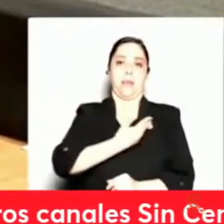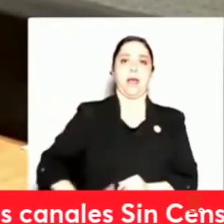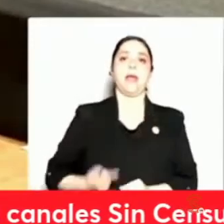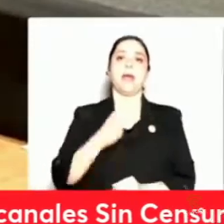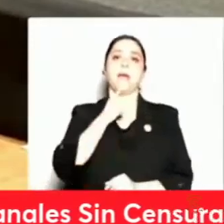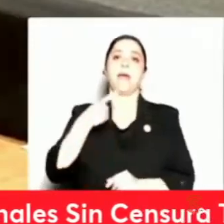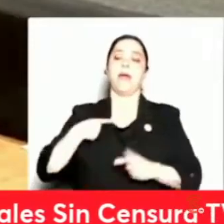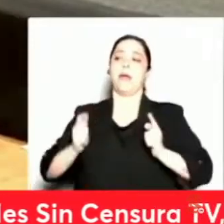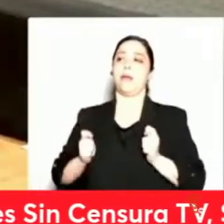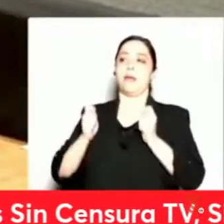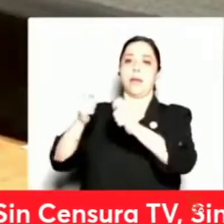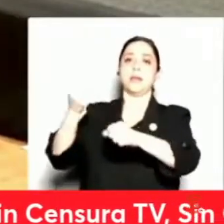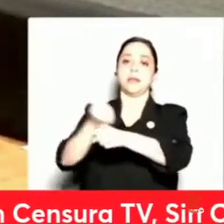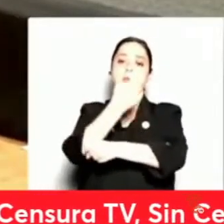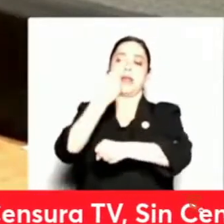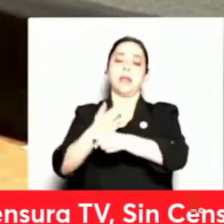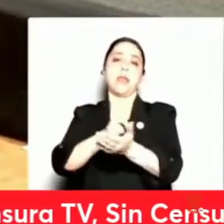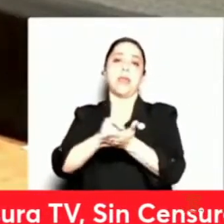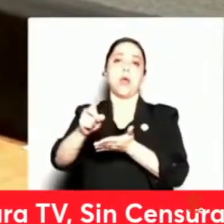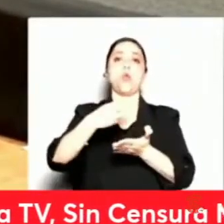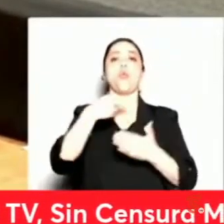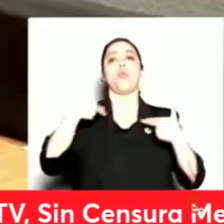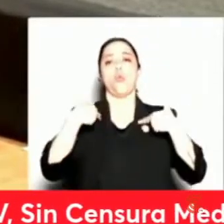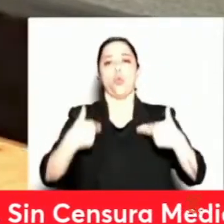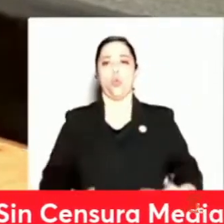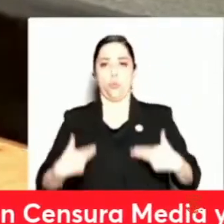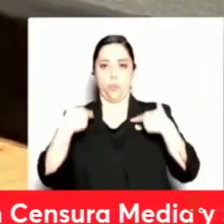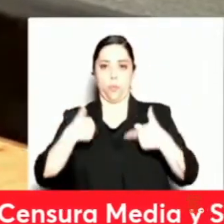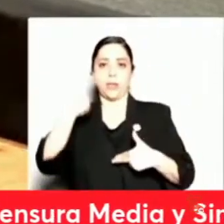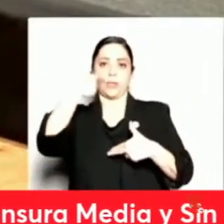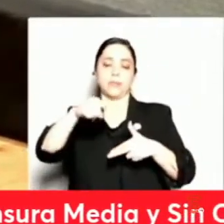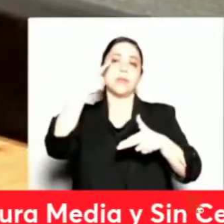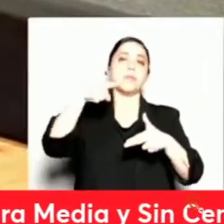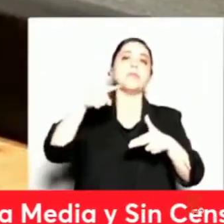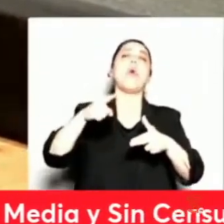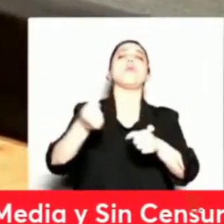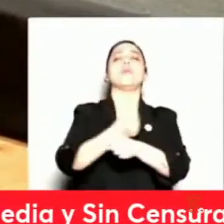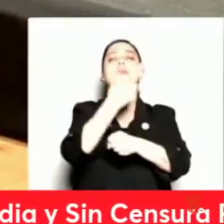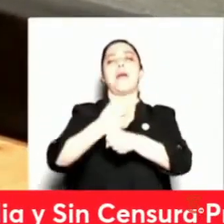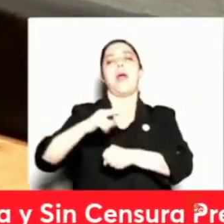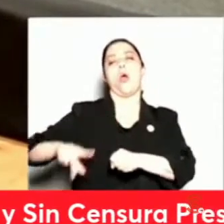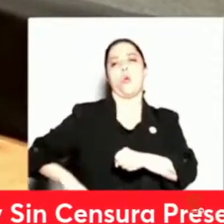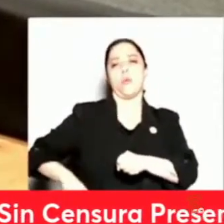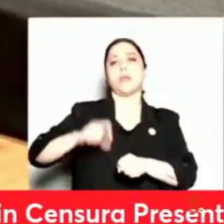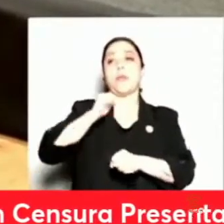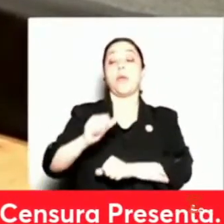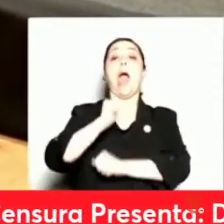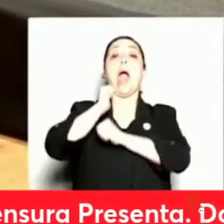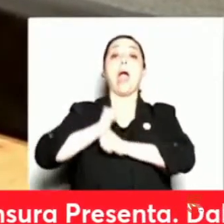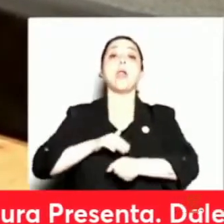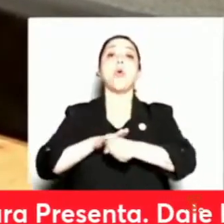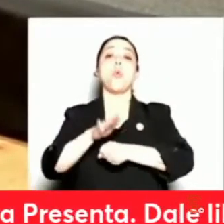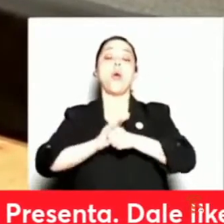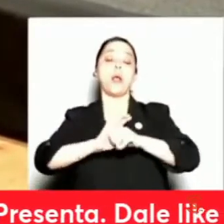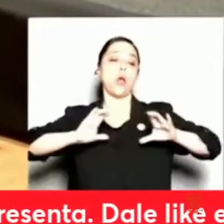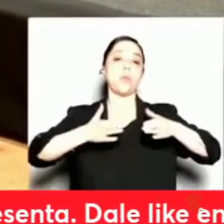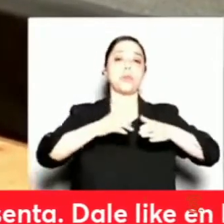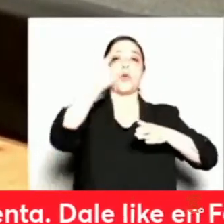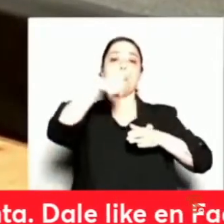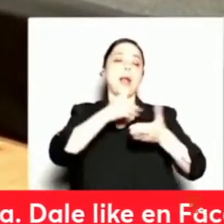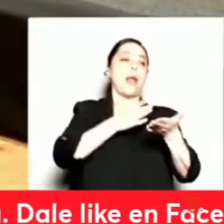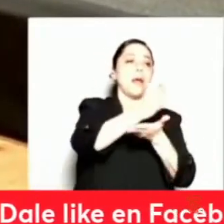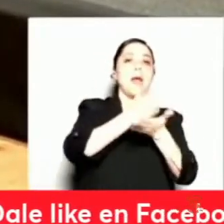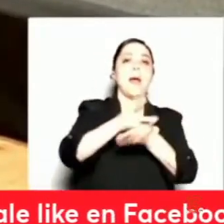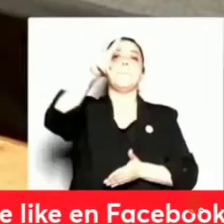nombró subsecretario de Derechos Humanos, Población y Migración de la Secretaría de Gobernación, donde presidió la Comisión para la Verdad y Acceso a la Justicia del